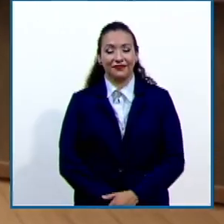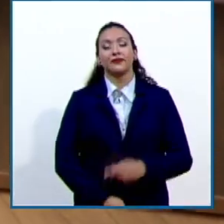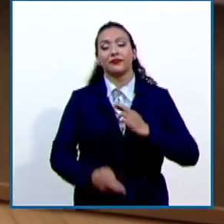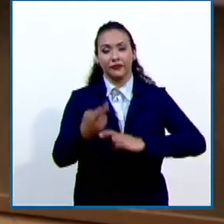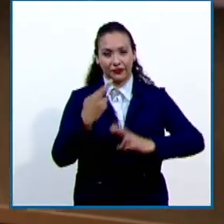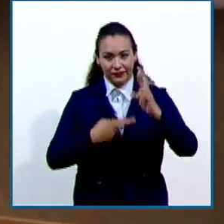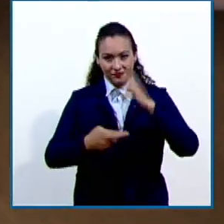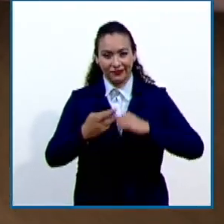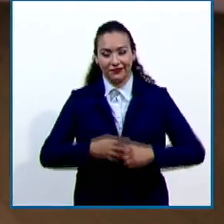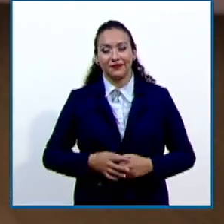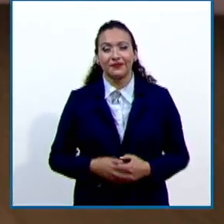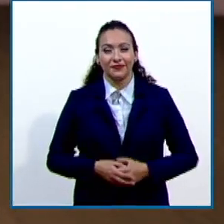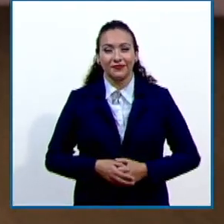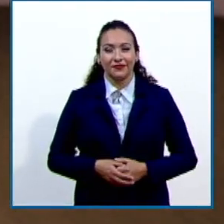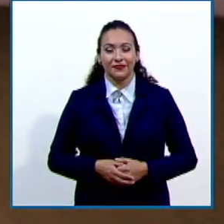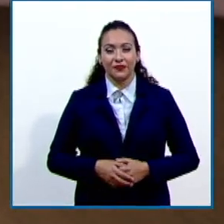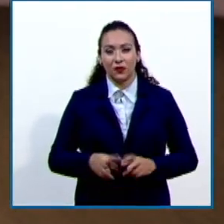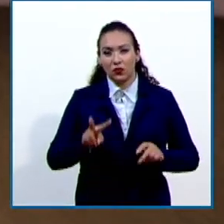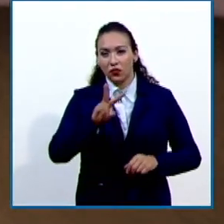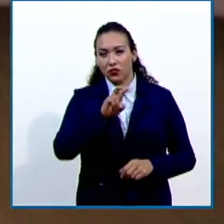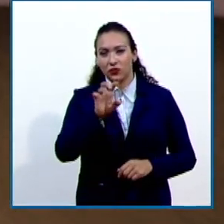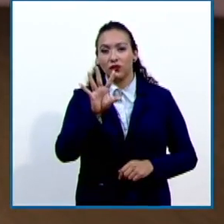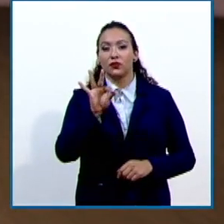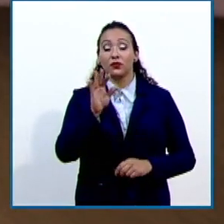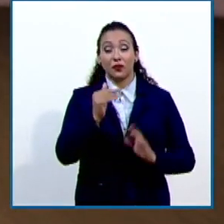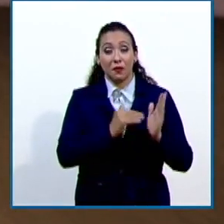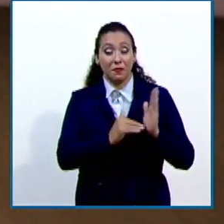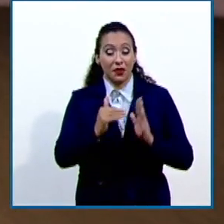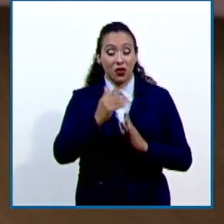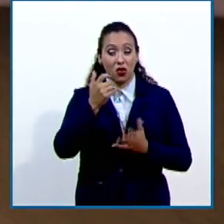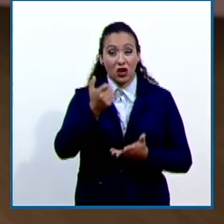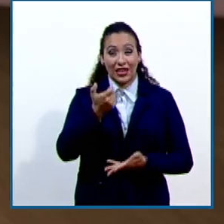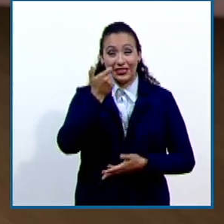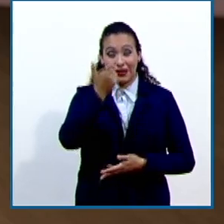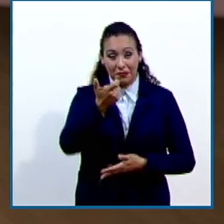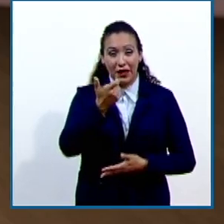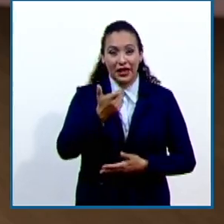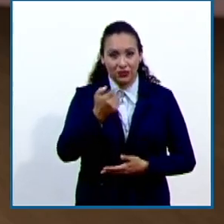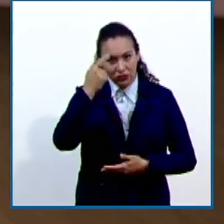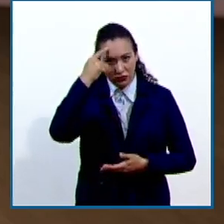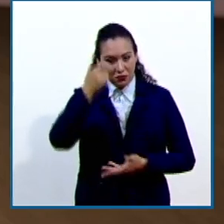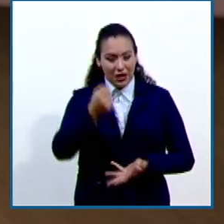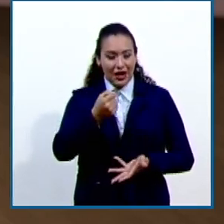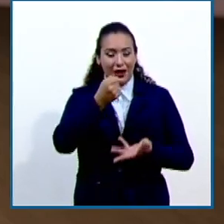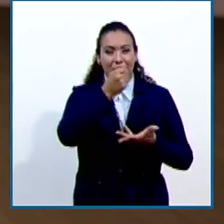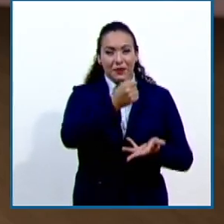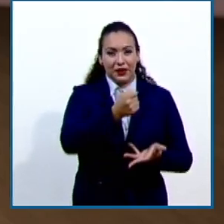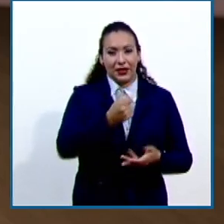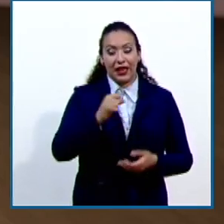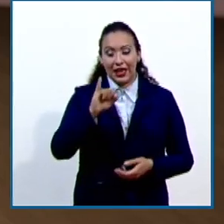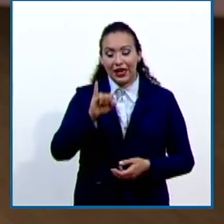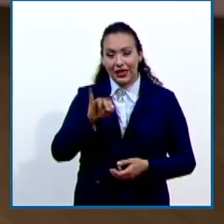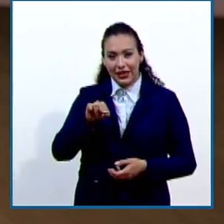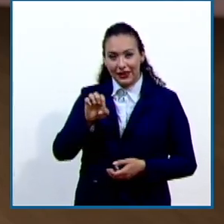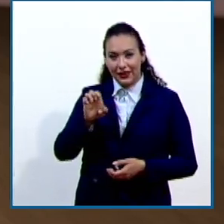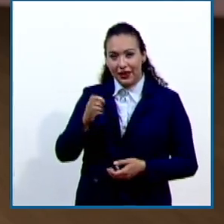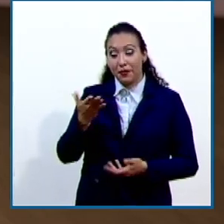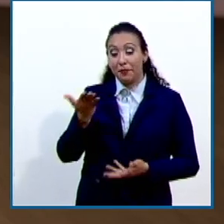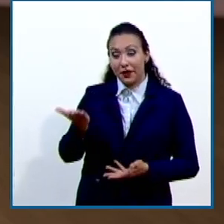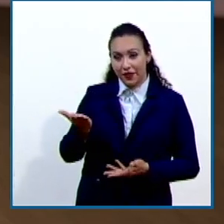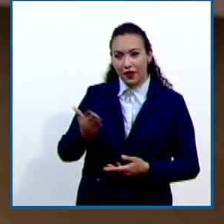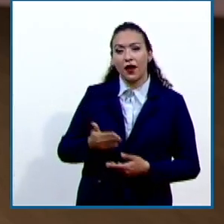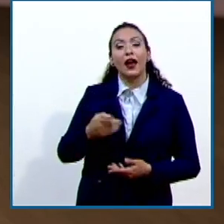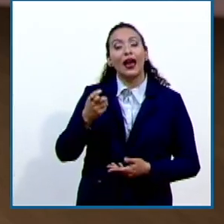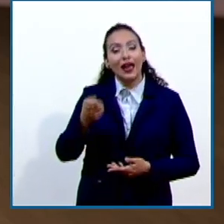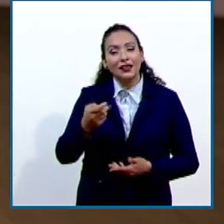Al regresar, 240 millones de pesos de la ampliación presupuestal solicitada por el INE se destinarían